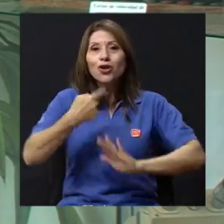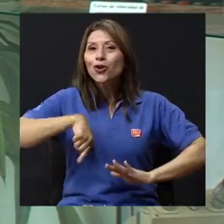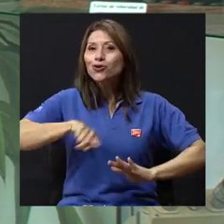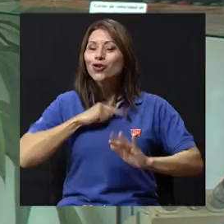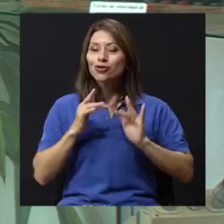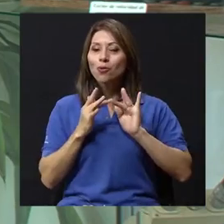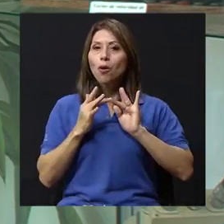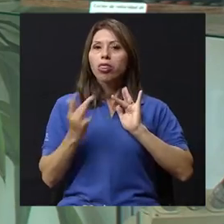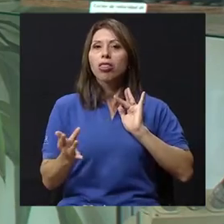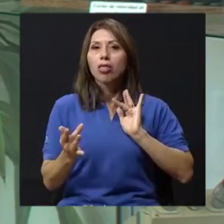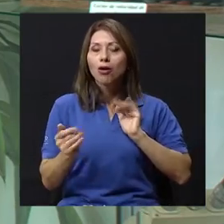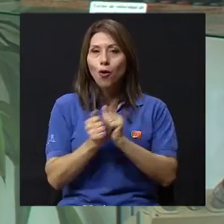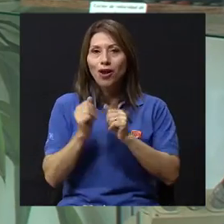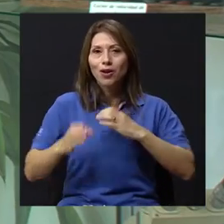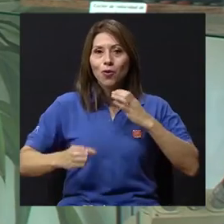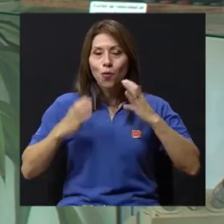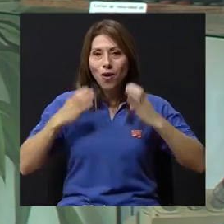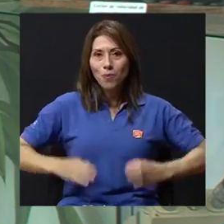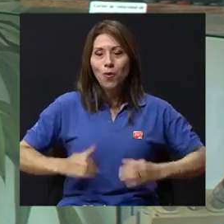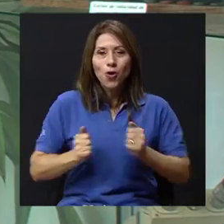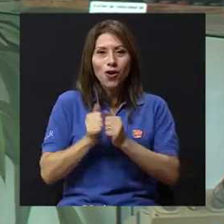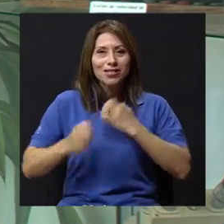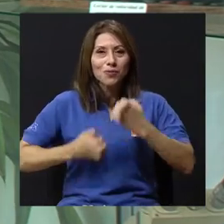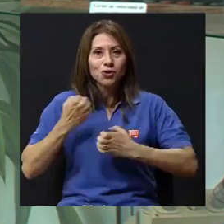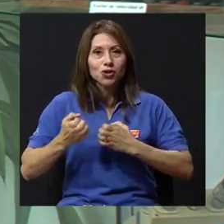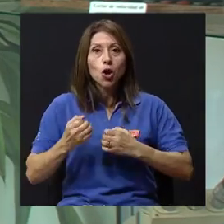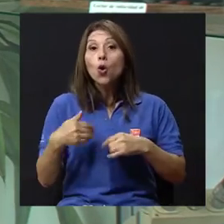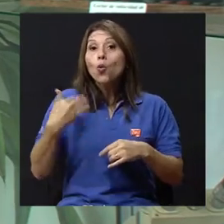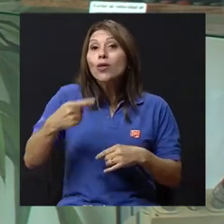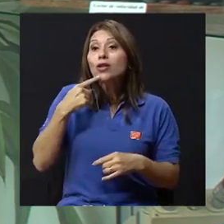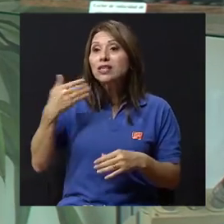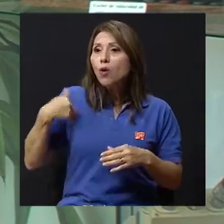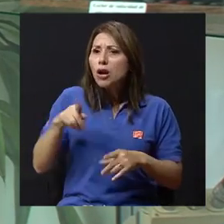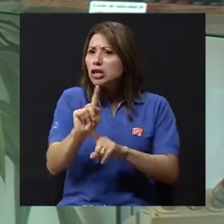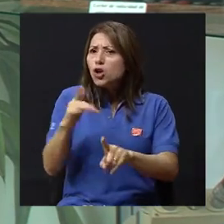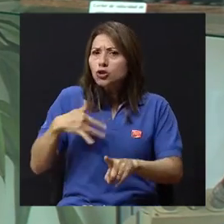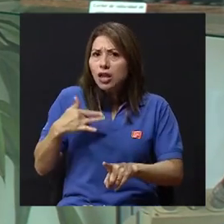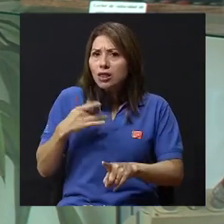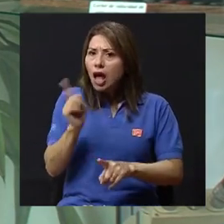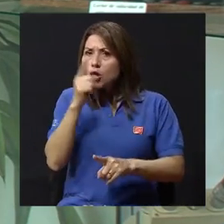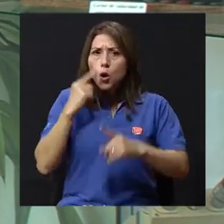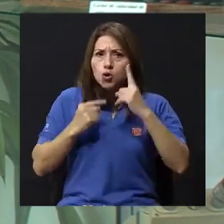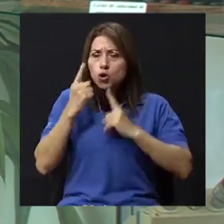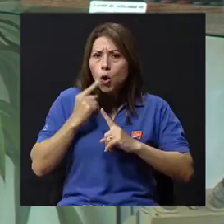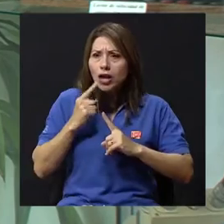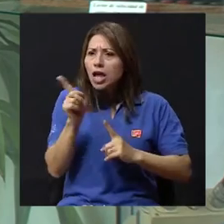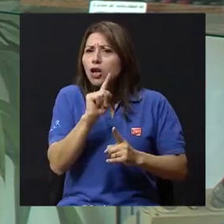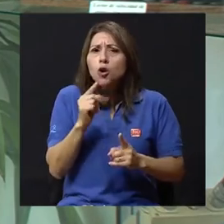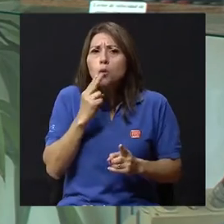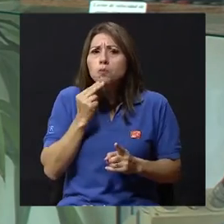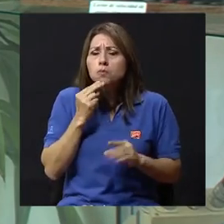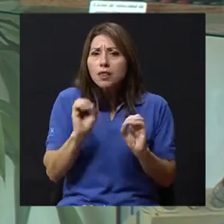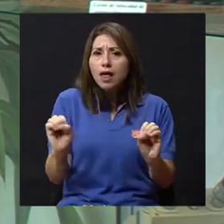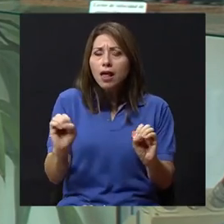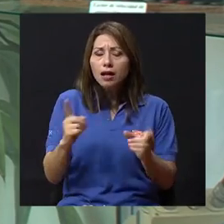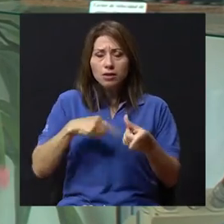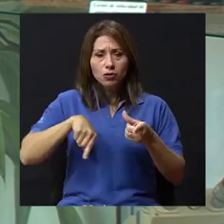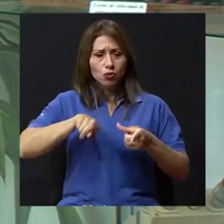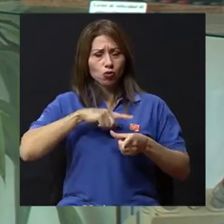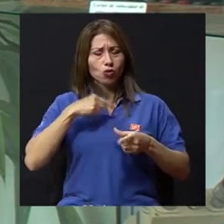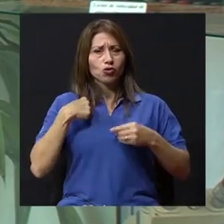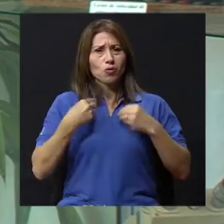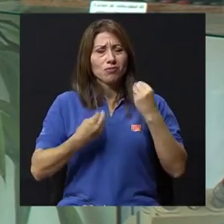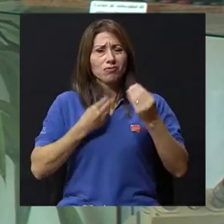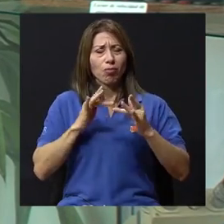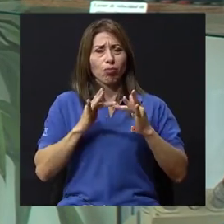muy desconectados con el cuerpo y de las emociones. Cuando nos dicen no sienta, no llore, no se enternezca, no, estamos desconectados. Entonces, ¿qué